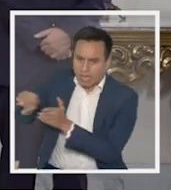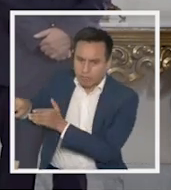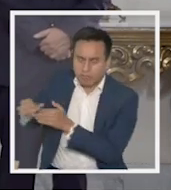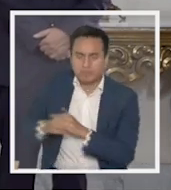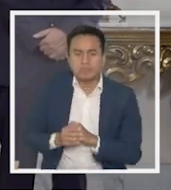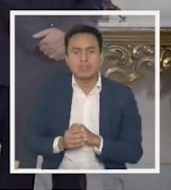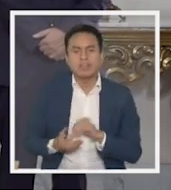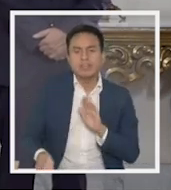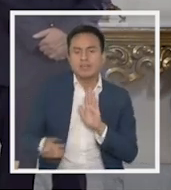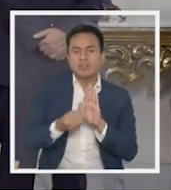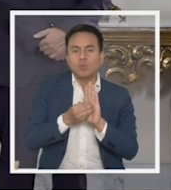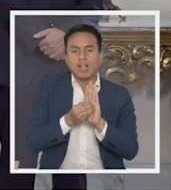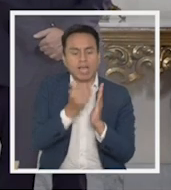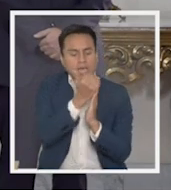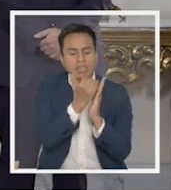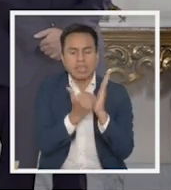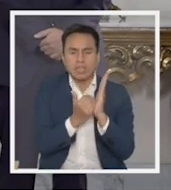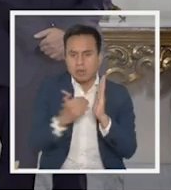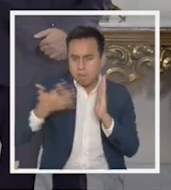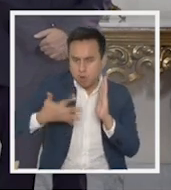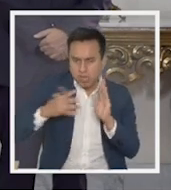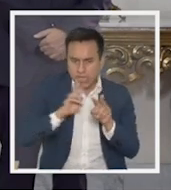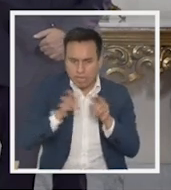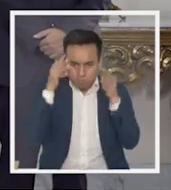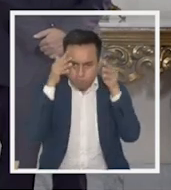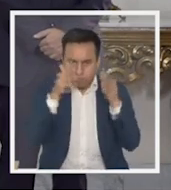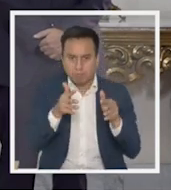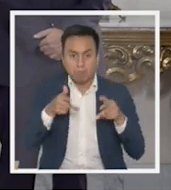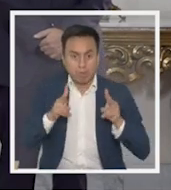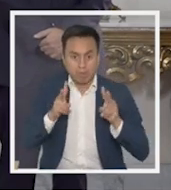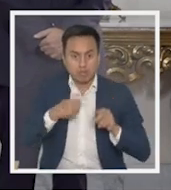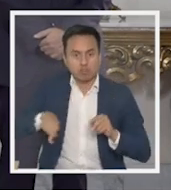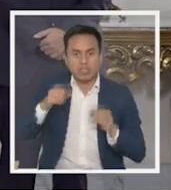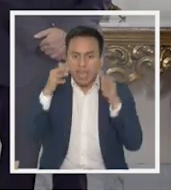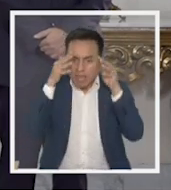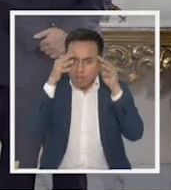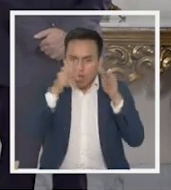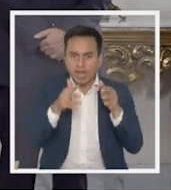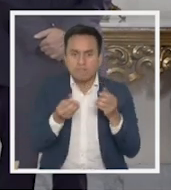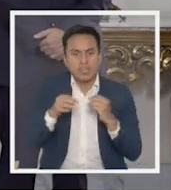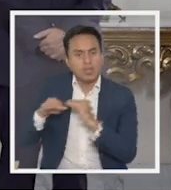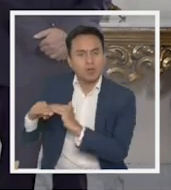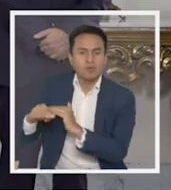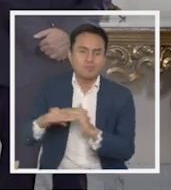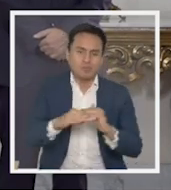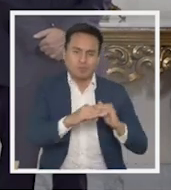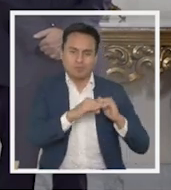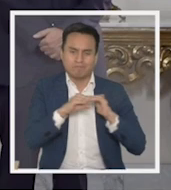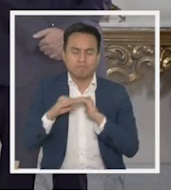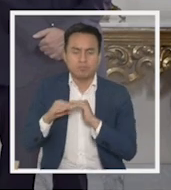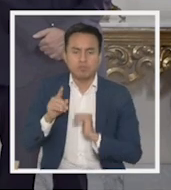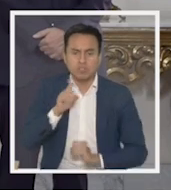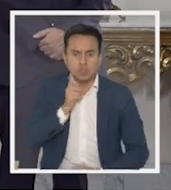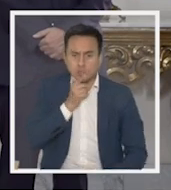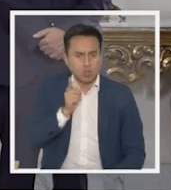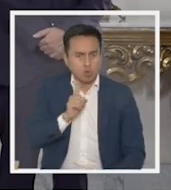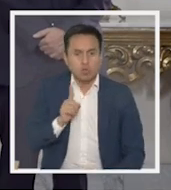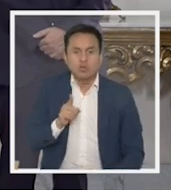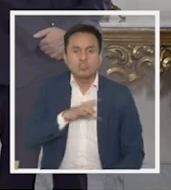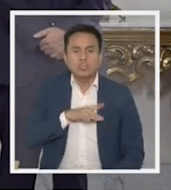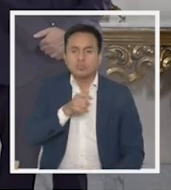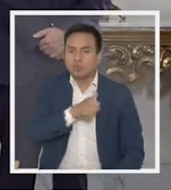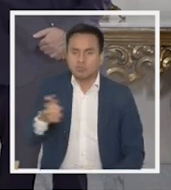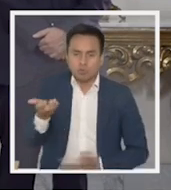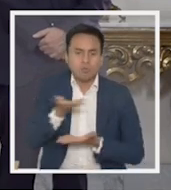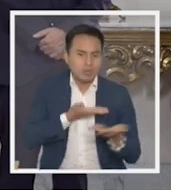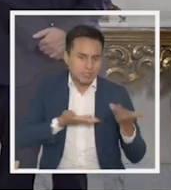permitan enfocarnos en este bien común, que no me cabe ninguna duda todos los chilenos compartimos. Ahora, la política del Plan